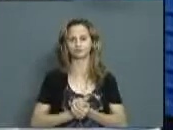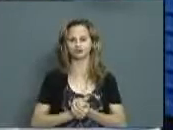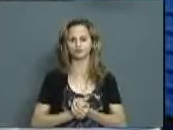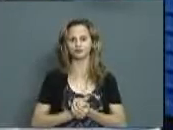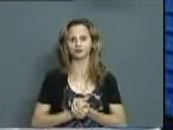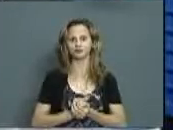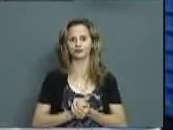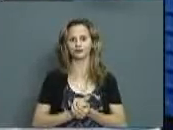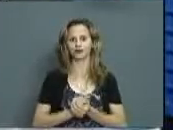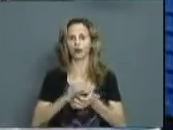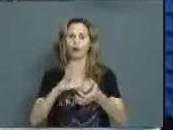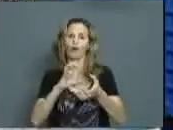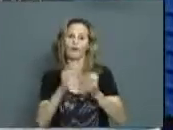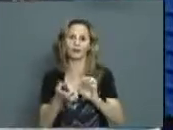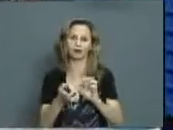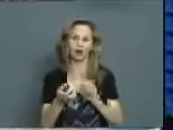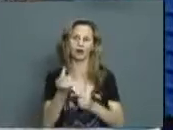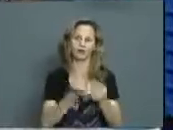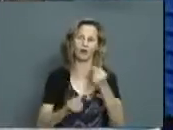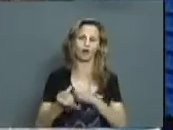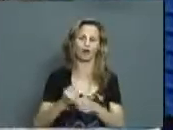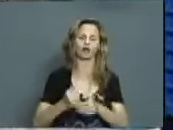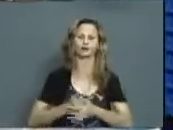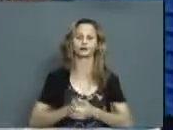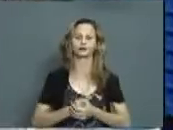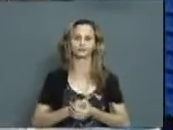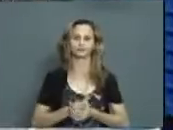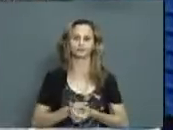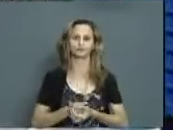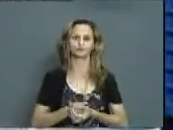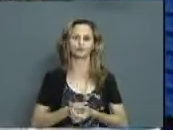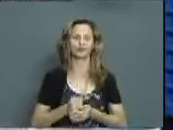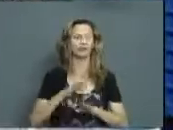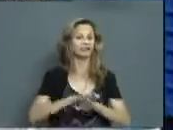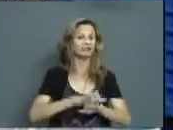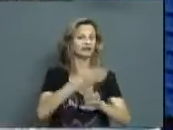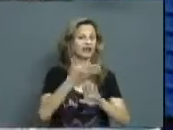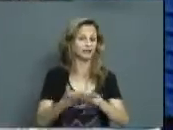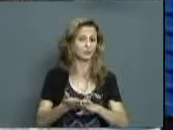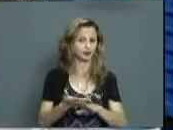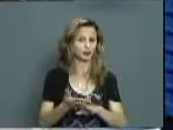tuvieran vacunación completa dentro de los trabajadores de la salud.